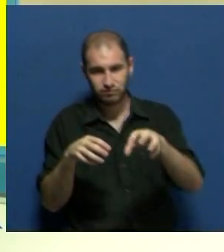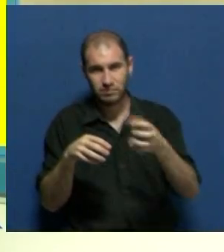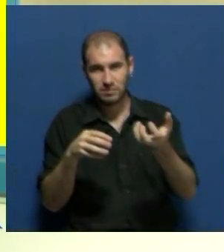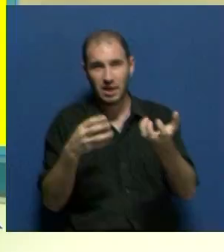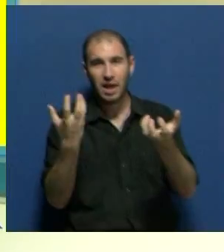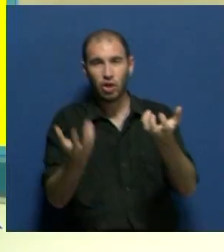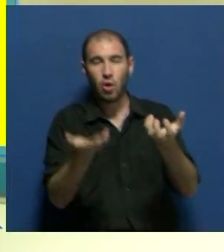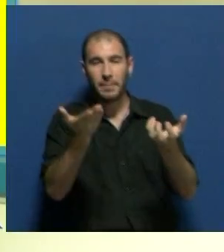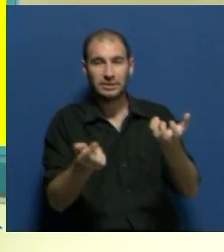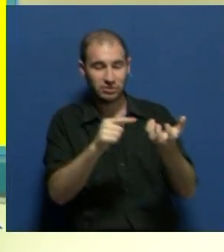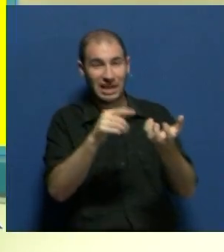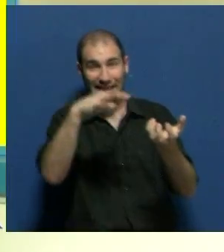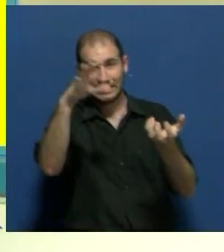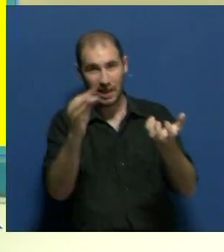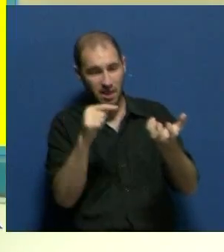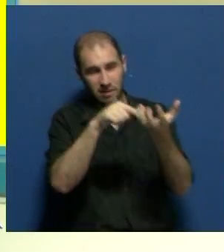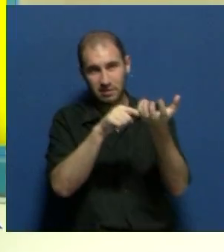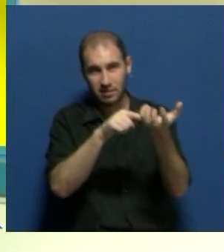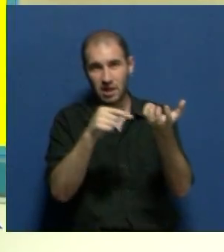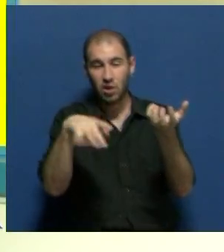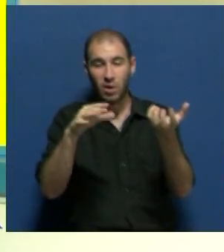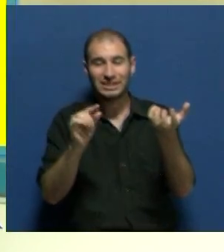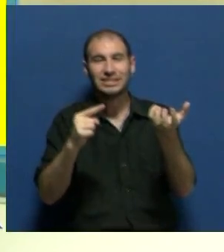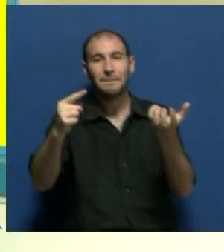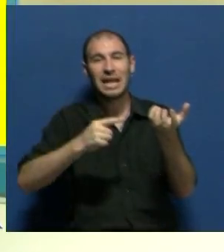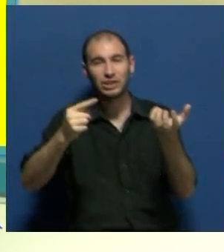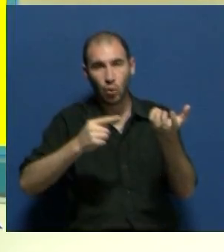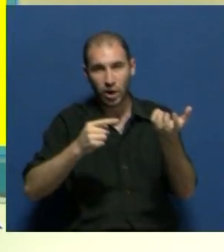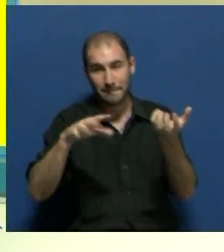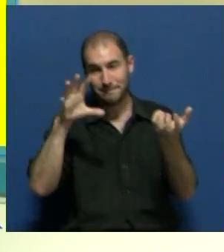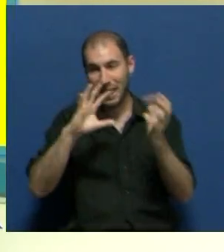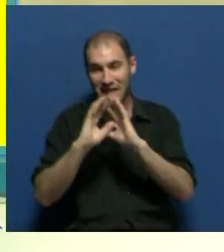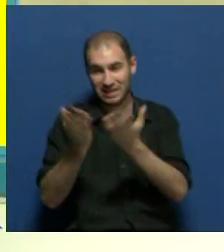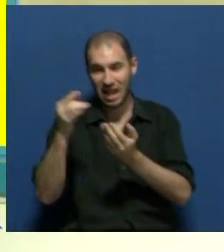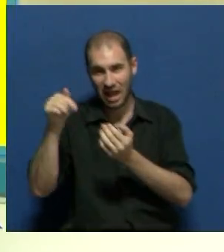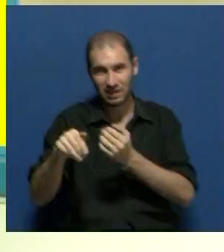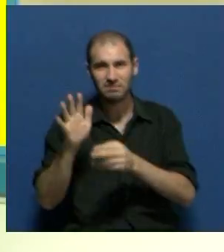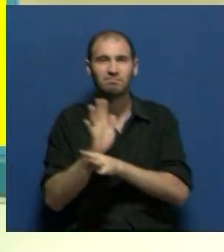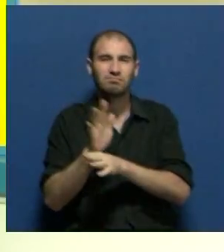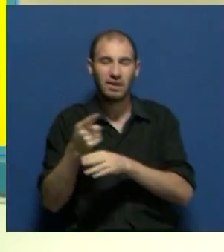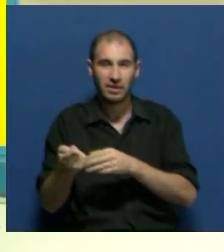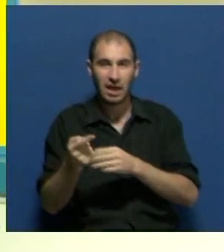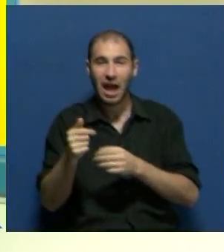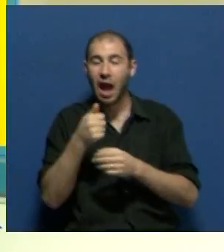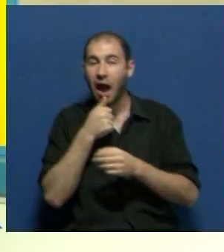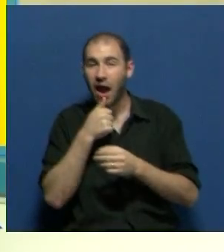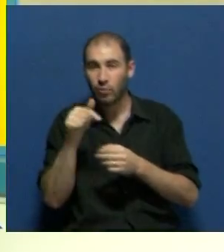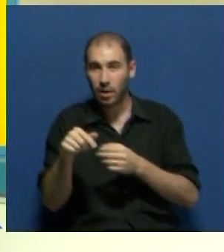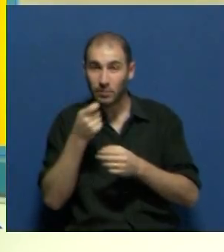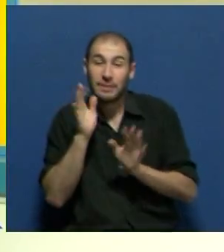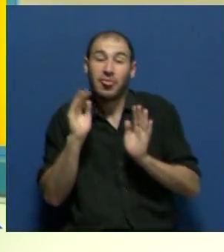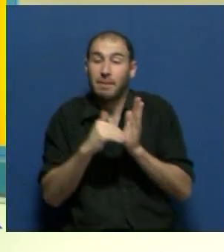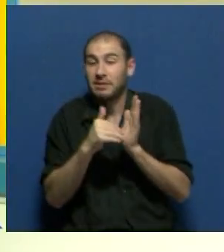con respecto a su estrella, donde la temperatura en ese planeta hace que el agua, si